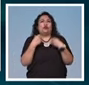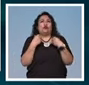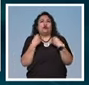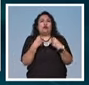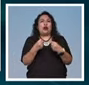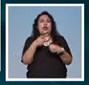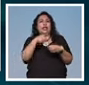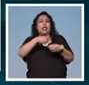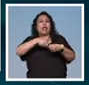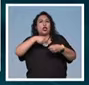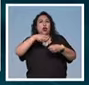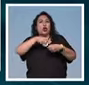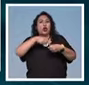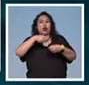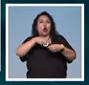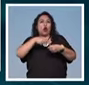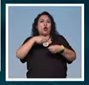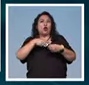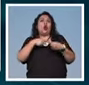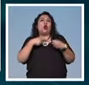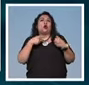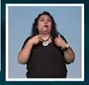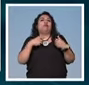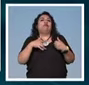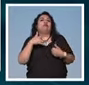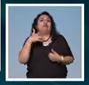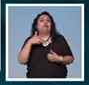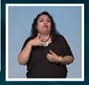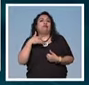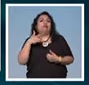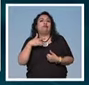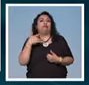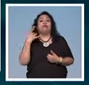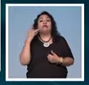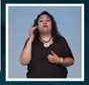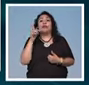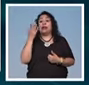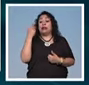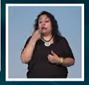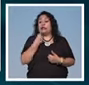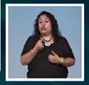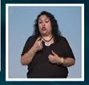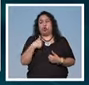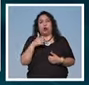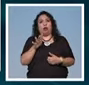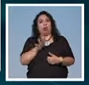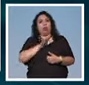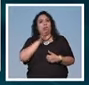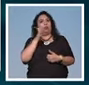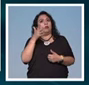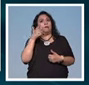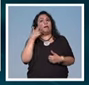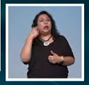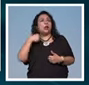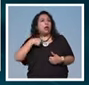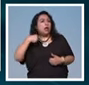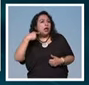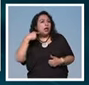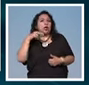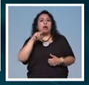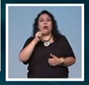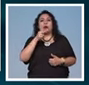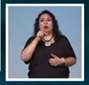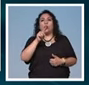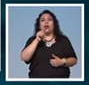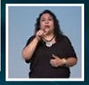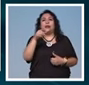y coloridas que nosotros experimentamos de niños. A mí me impresionó mucho escuchar el náhuatl